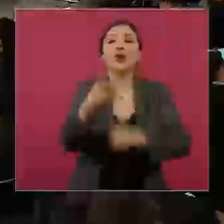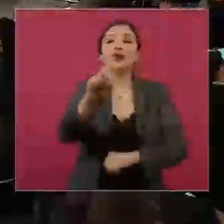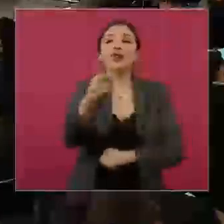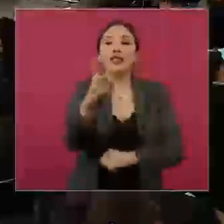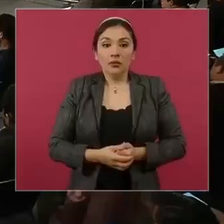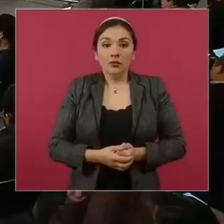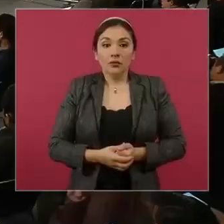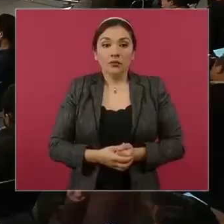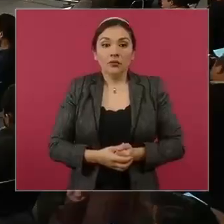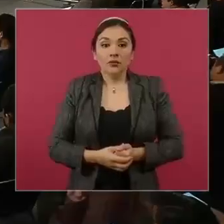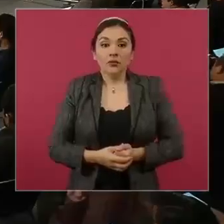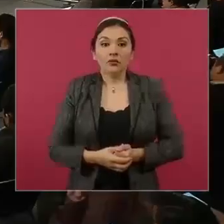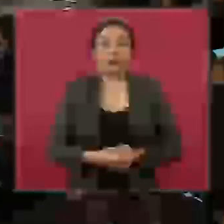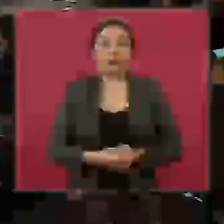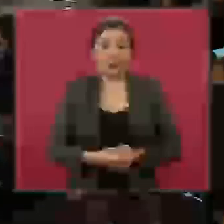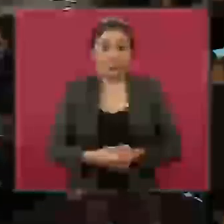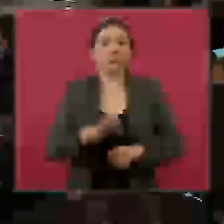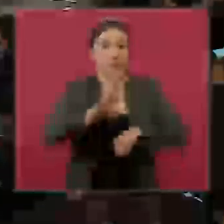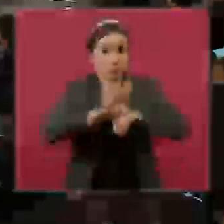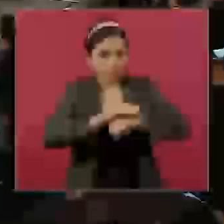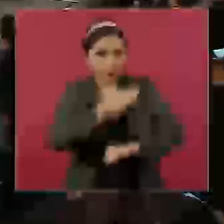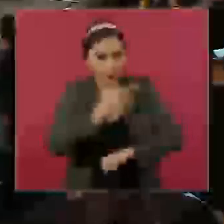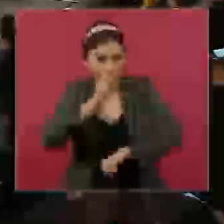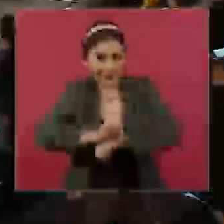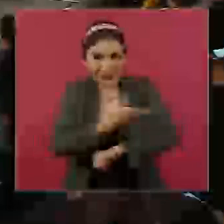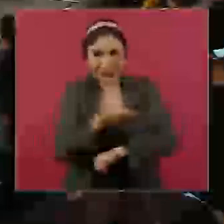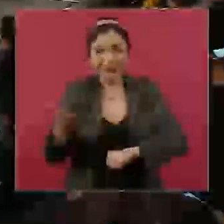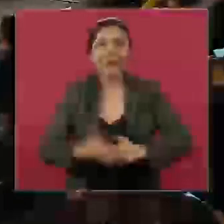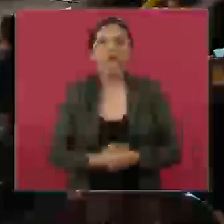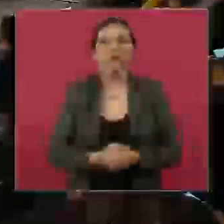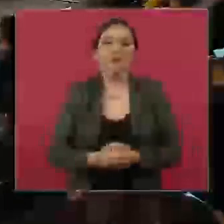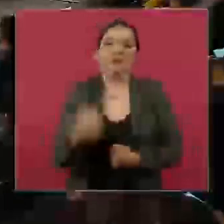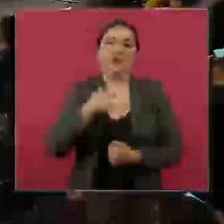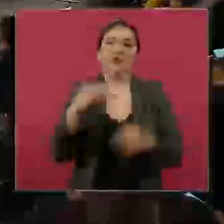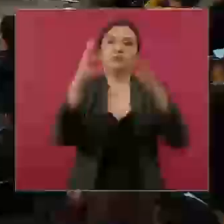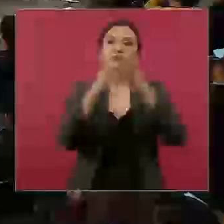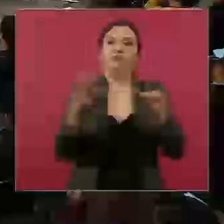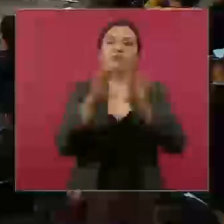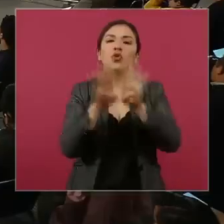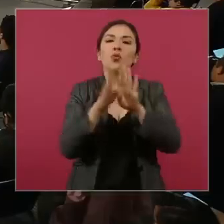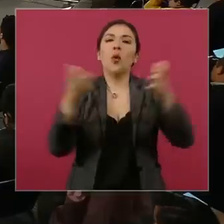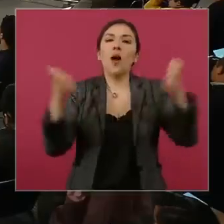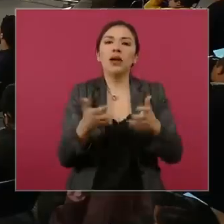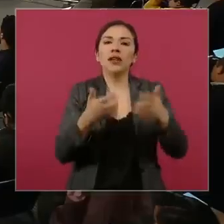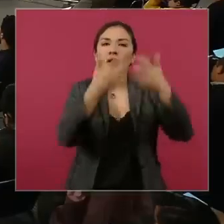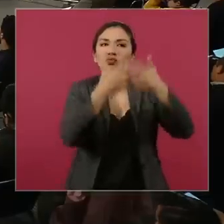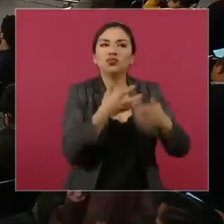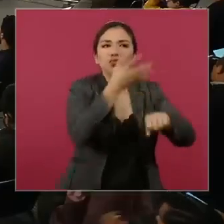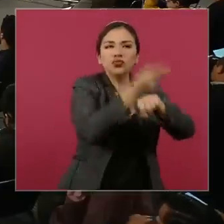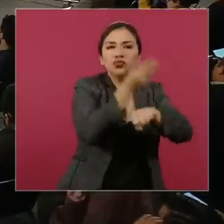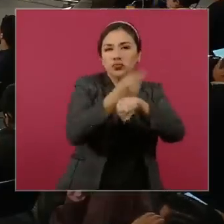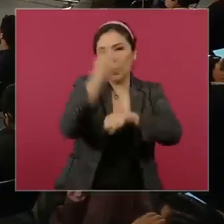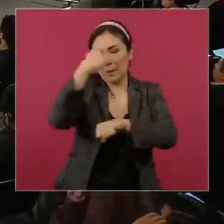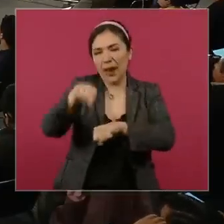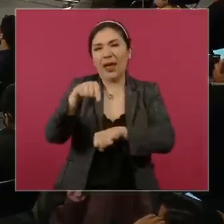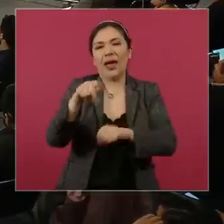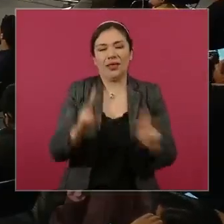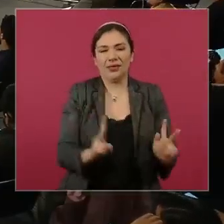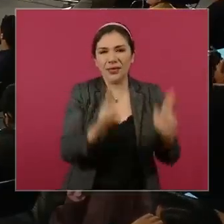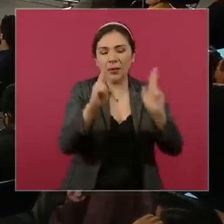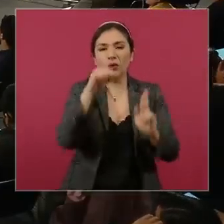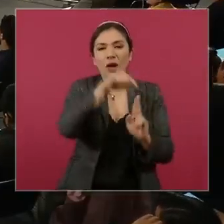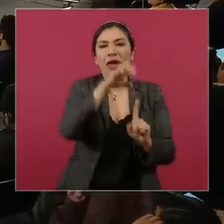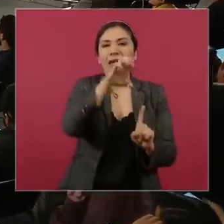del 2023. Con su permiso, señor presidente, buenos días. Vengo a reportar el avance de la obra de los tramos que corren